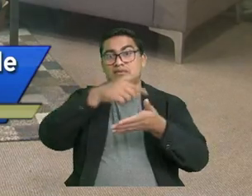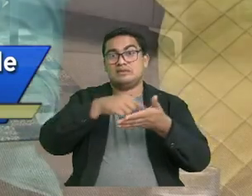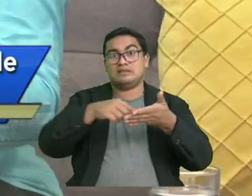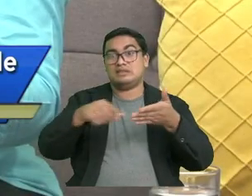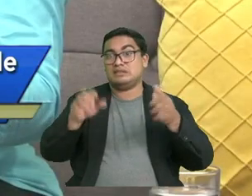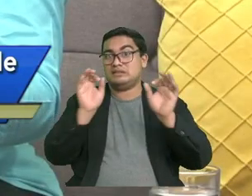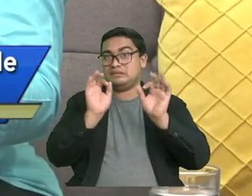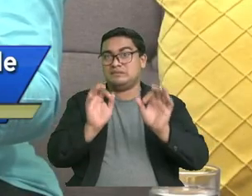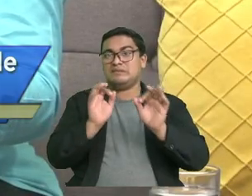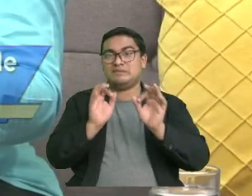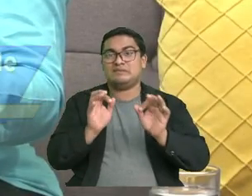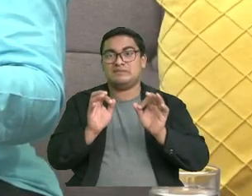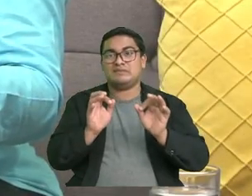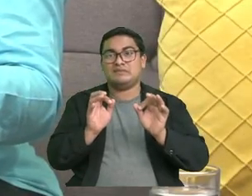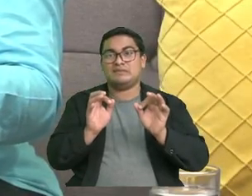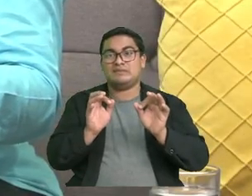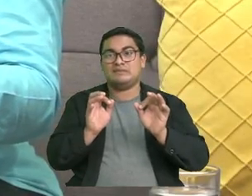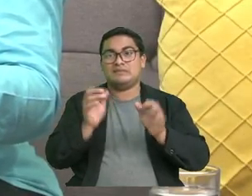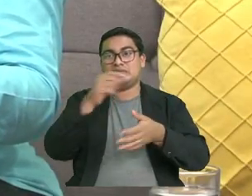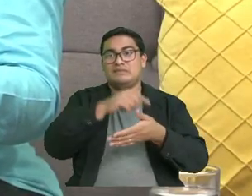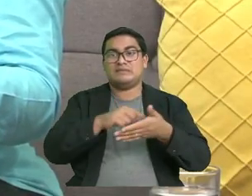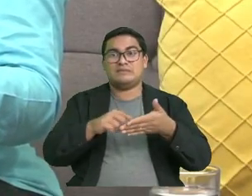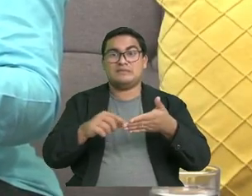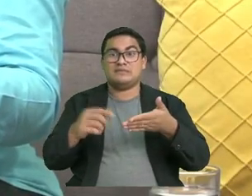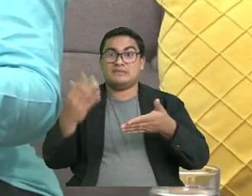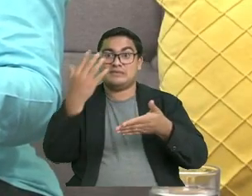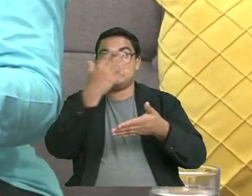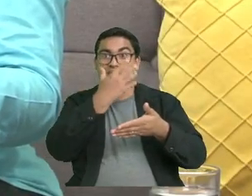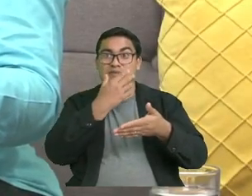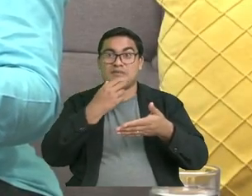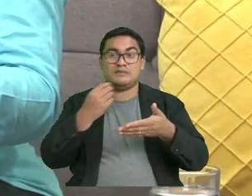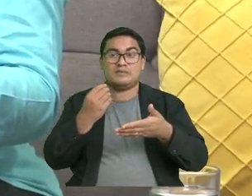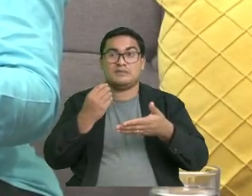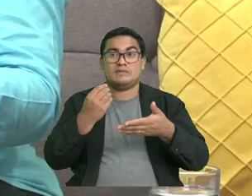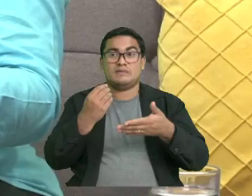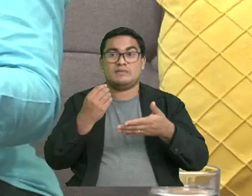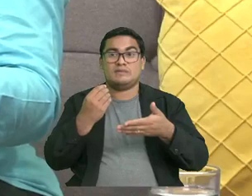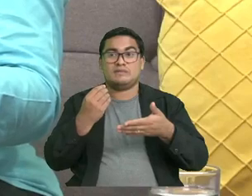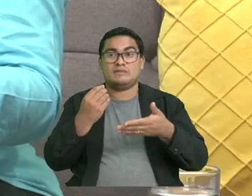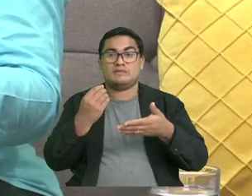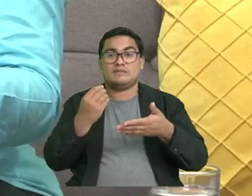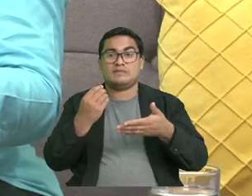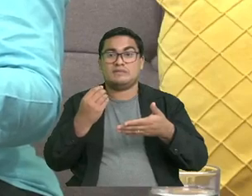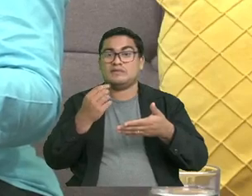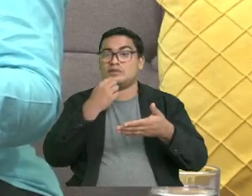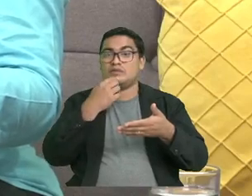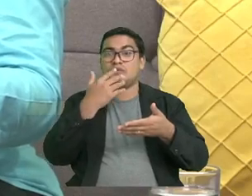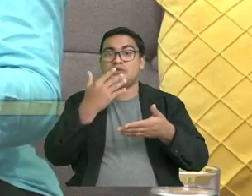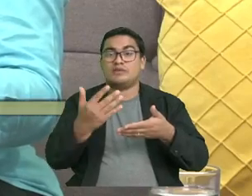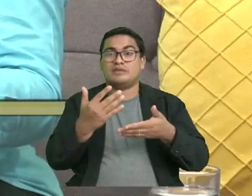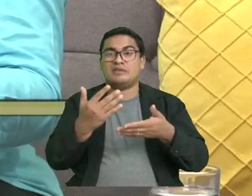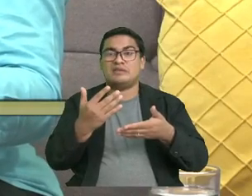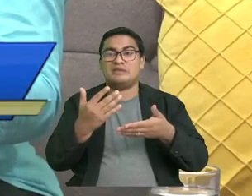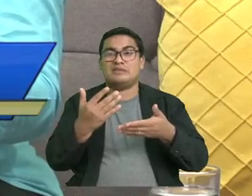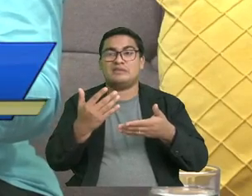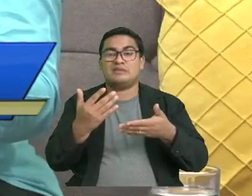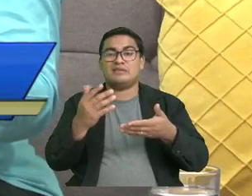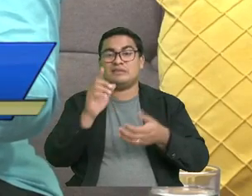oro. Cerramos esta semana, ¿verdad? Estamos con broche de oro porque estamos